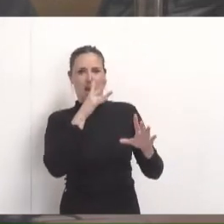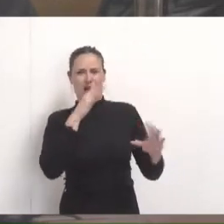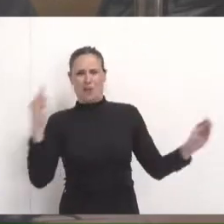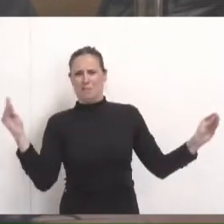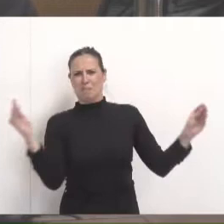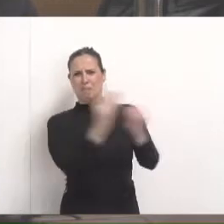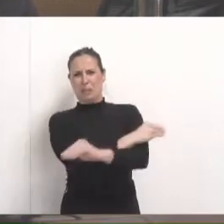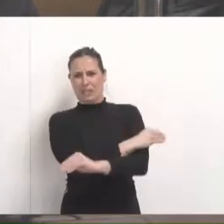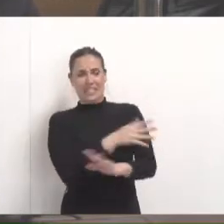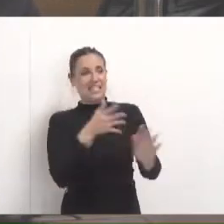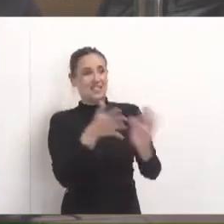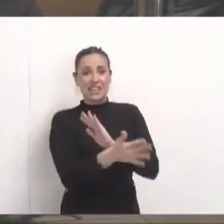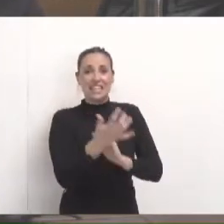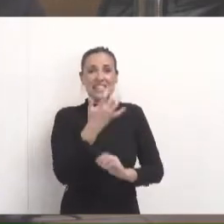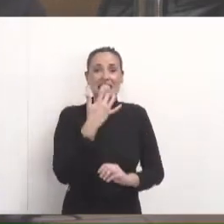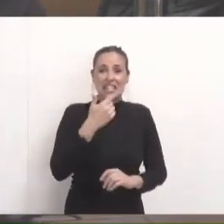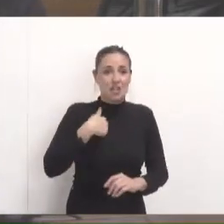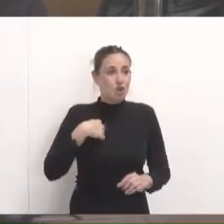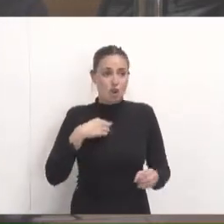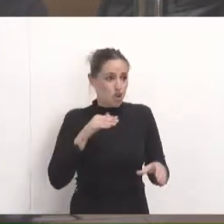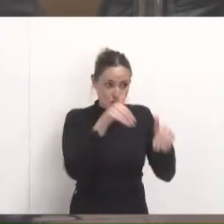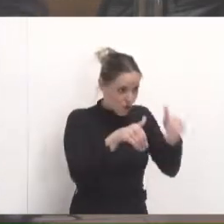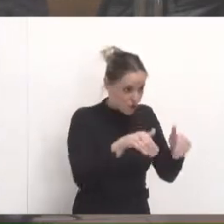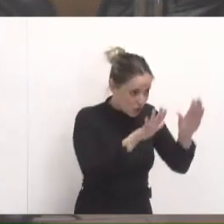votamos lo que usted dice que tenemos que votar. Pero bueno, gracias.